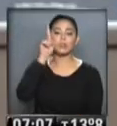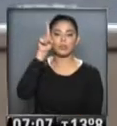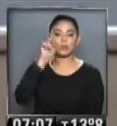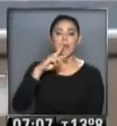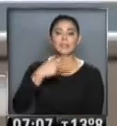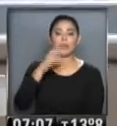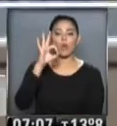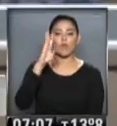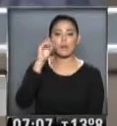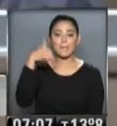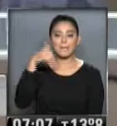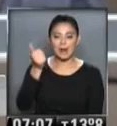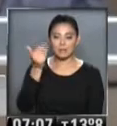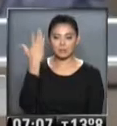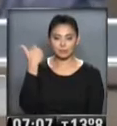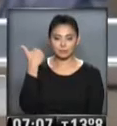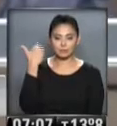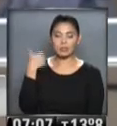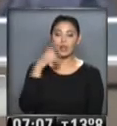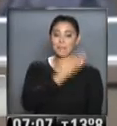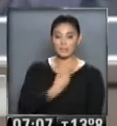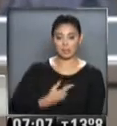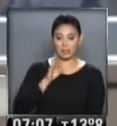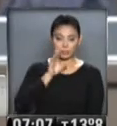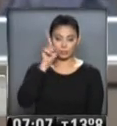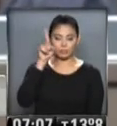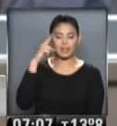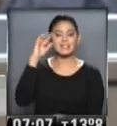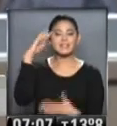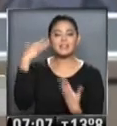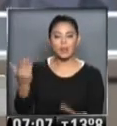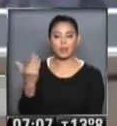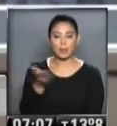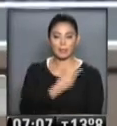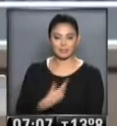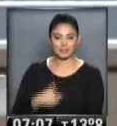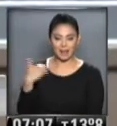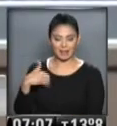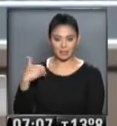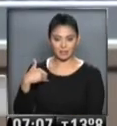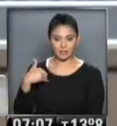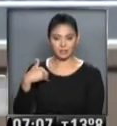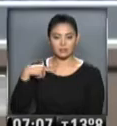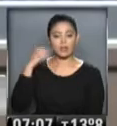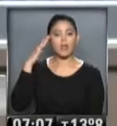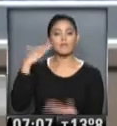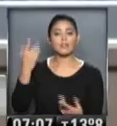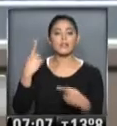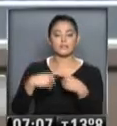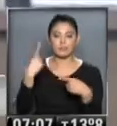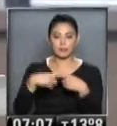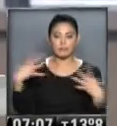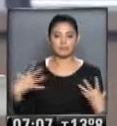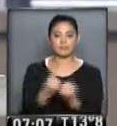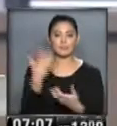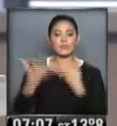Unidos, Barack Obama. En las últimas horas, el presidente norteamericano saludó a la presidenta Cristina Fernández en el marco de la conmemoración de